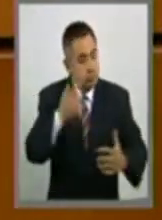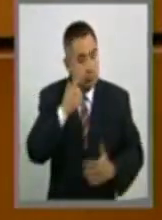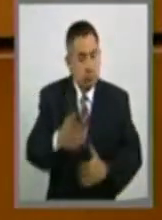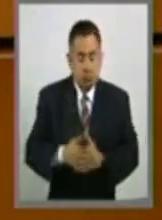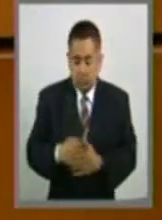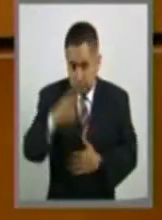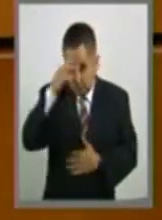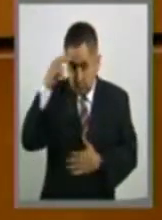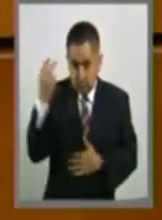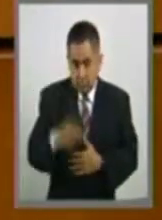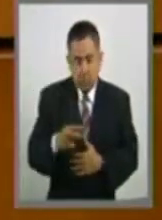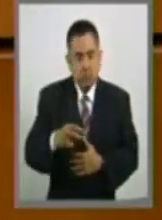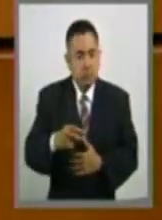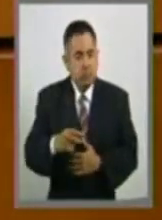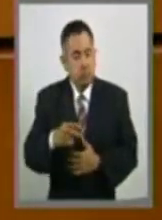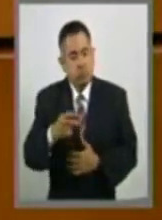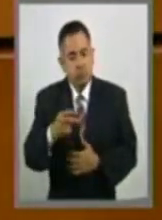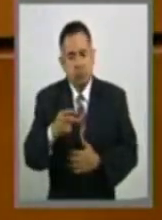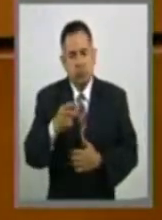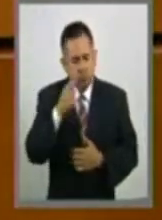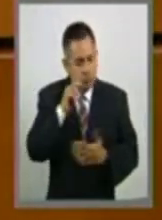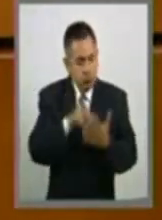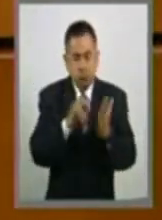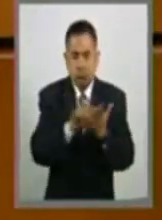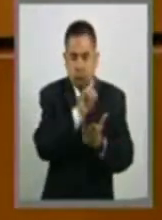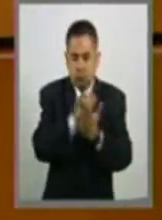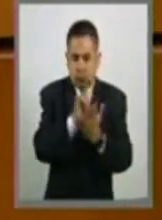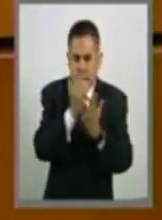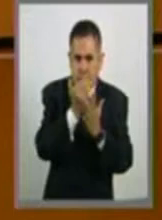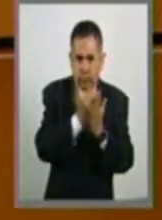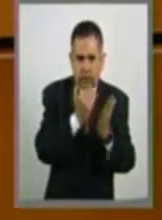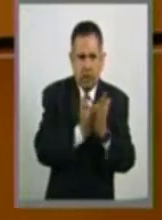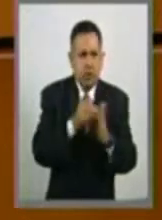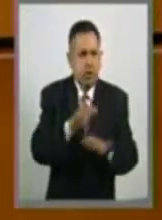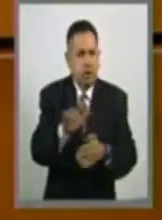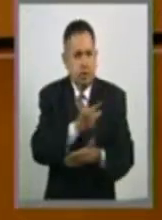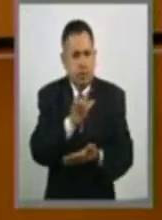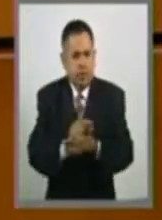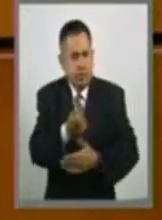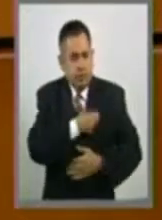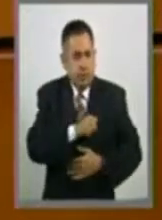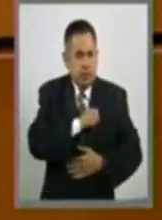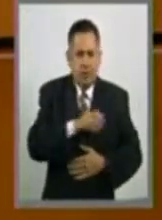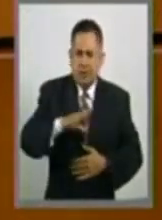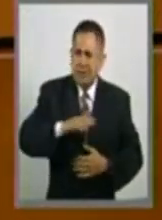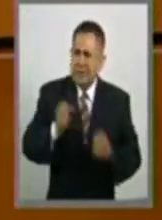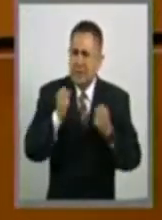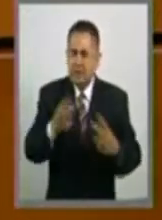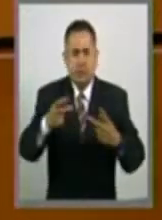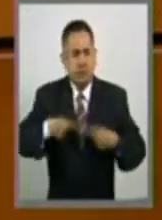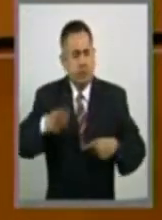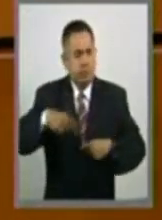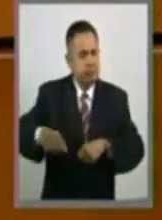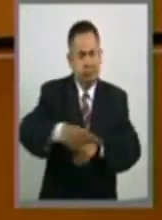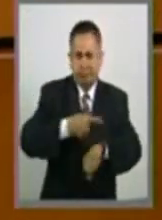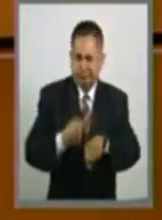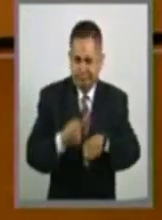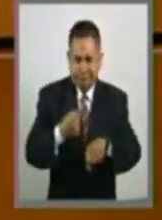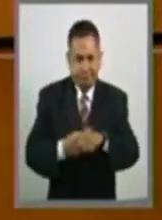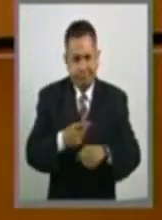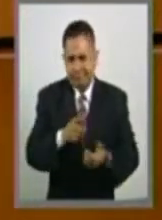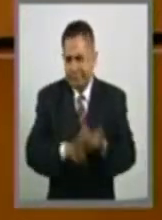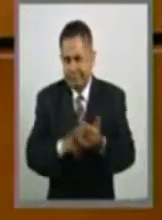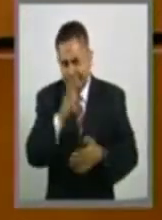en México la donación de órganos está prevista en la Ley General de Salud, existen miles de pacientes afectados por